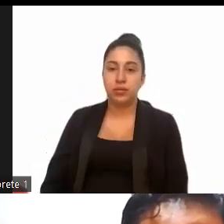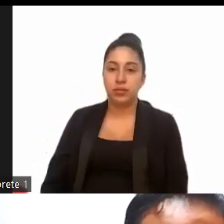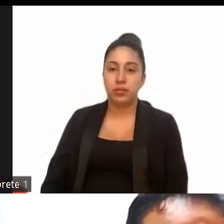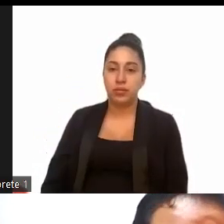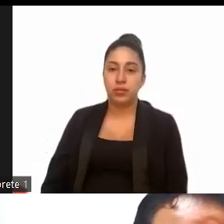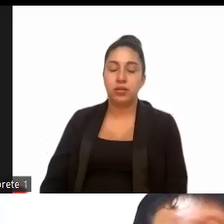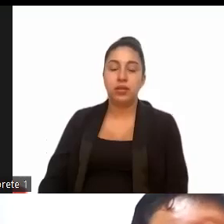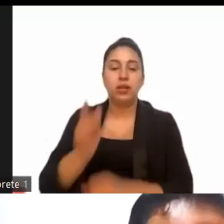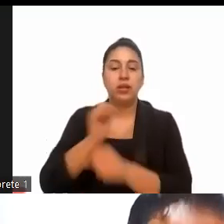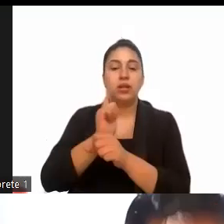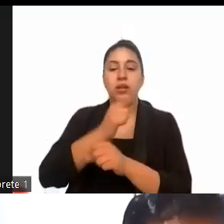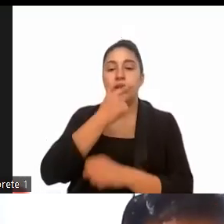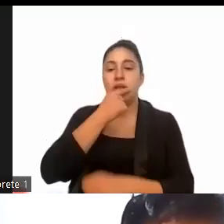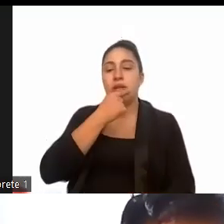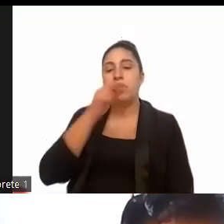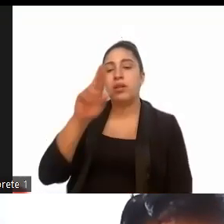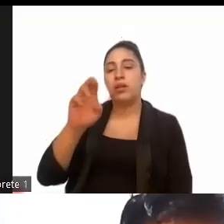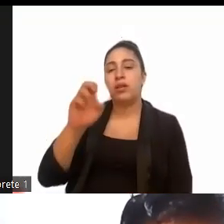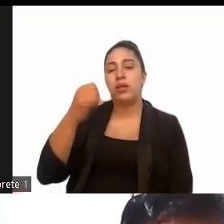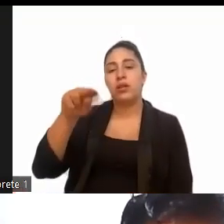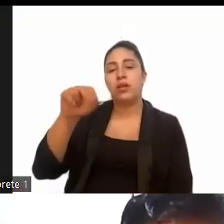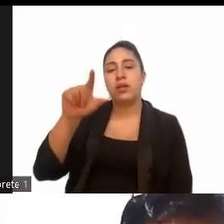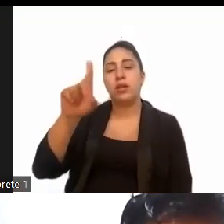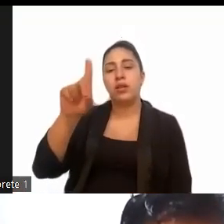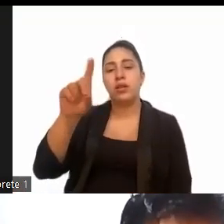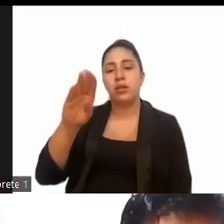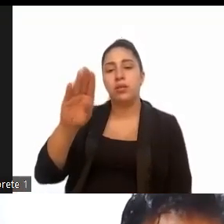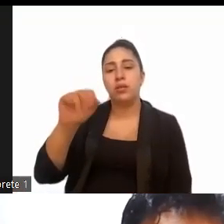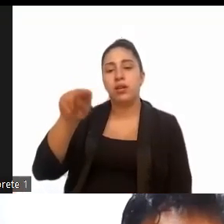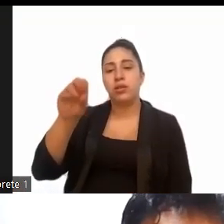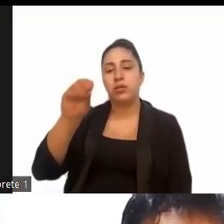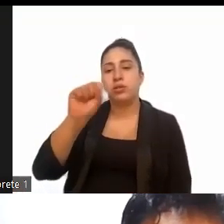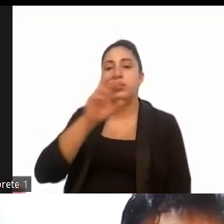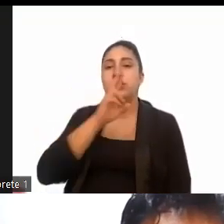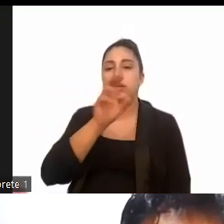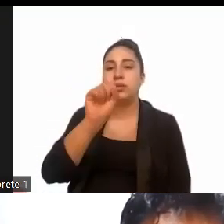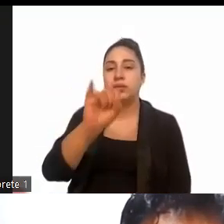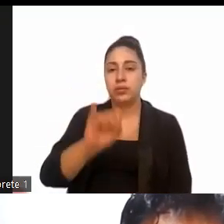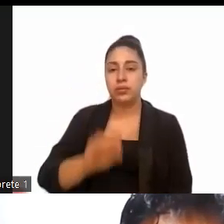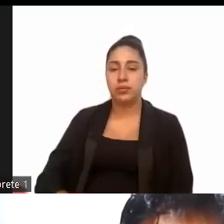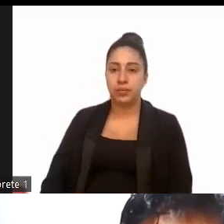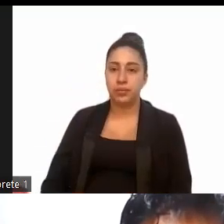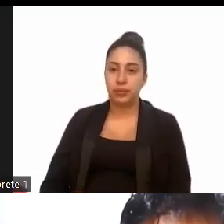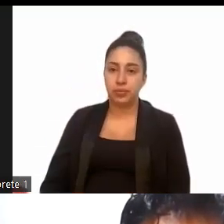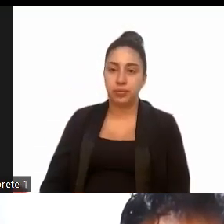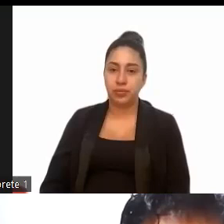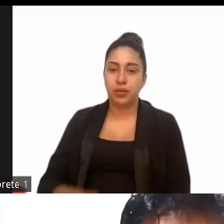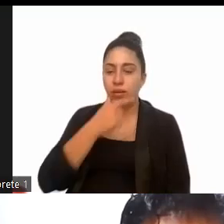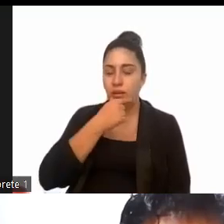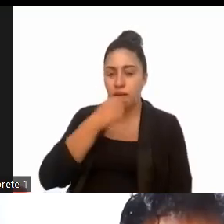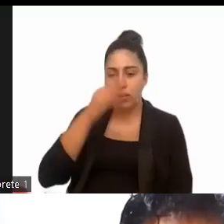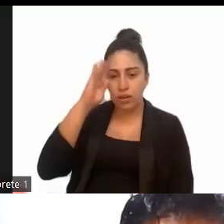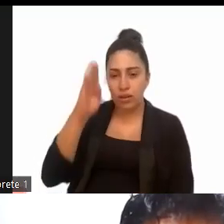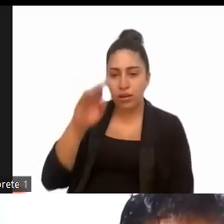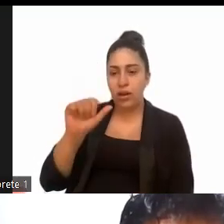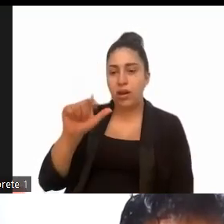Licenciado Reinaldo Baños Lozada. Reinaldo Baños, a favor. Maestro Alfonso Vega